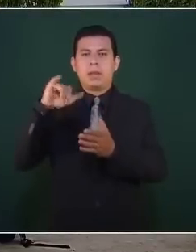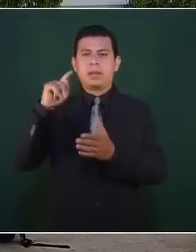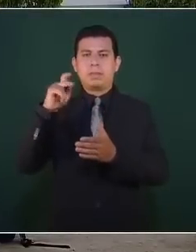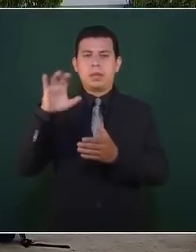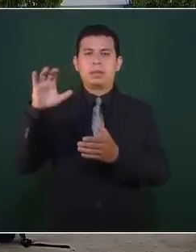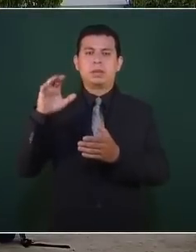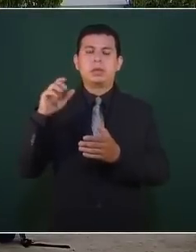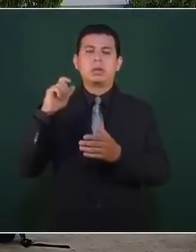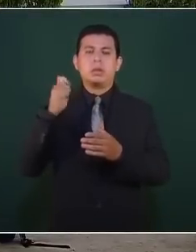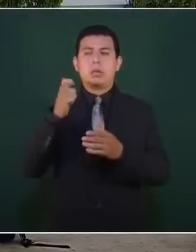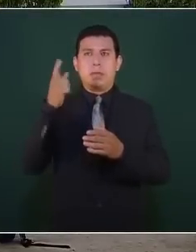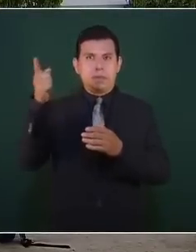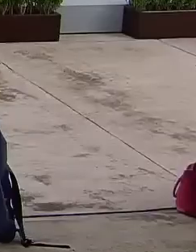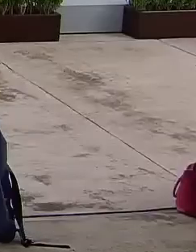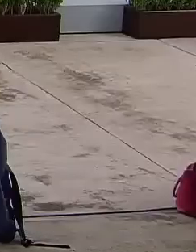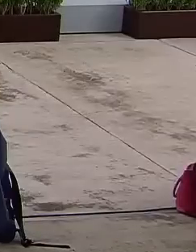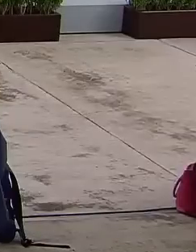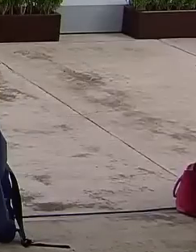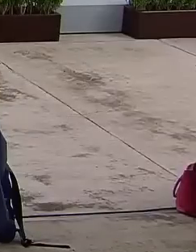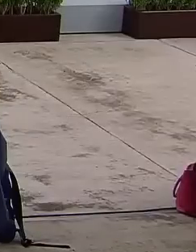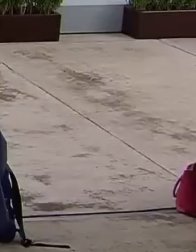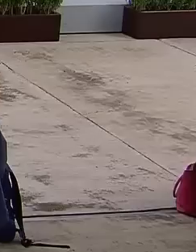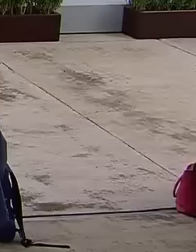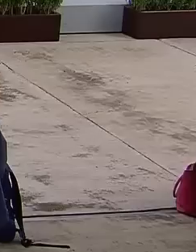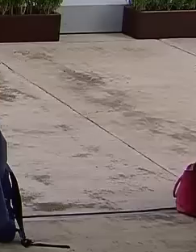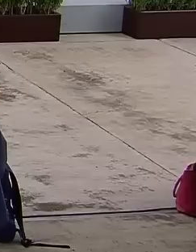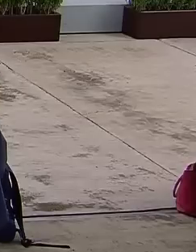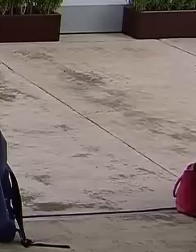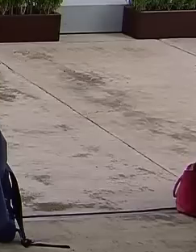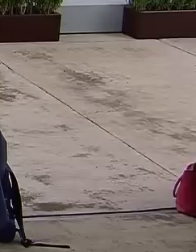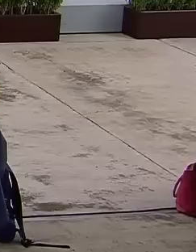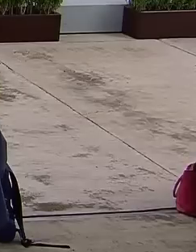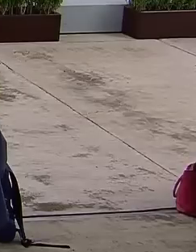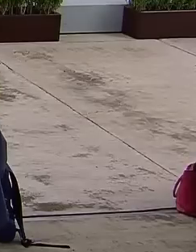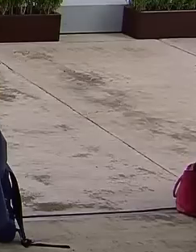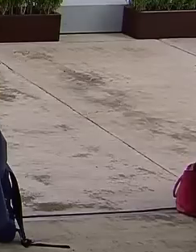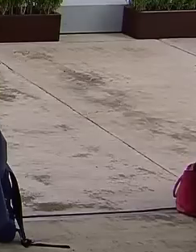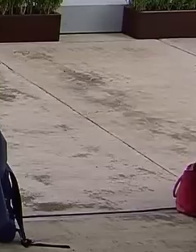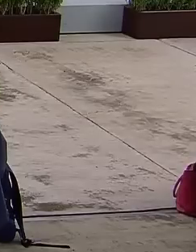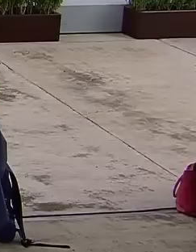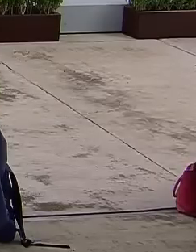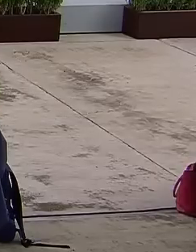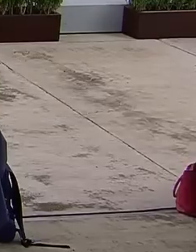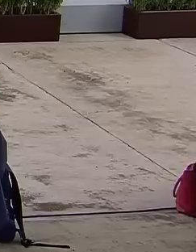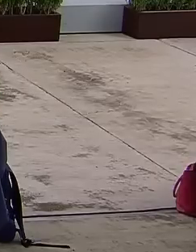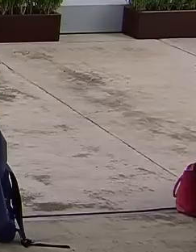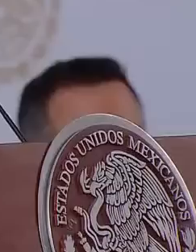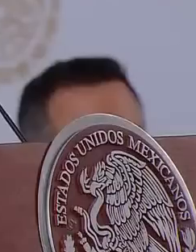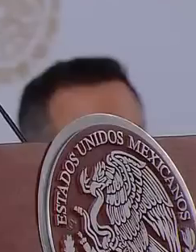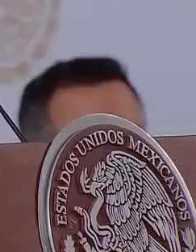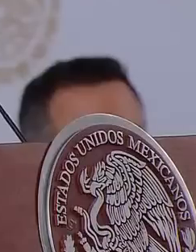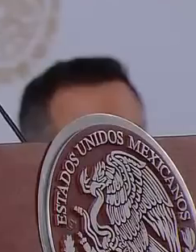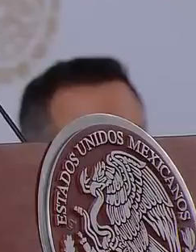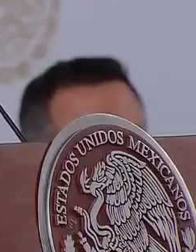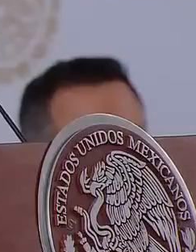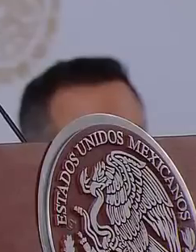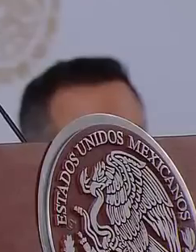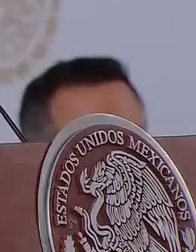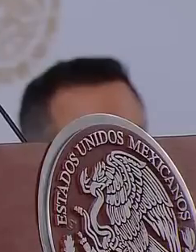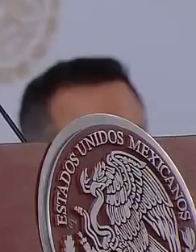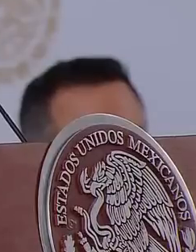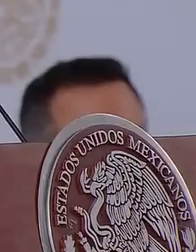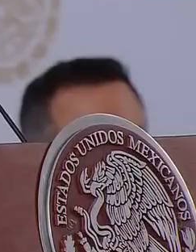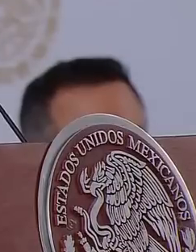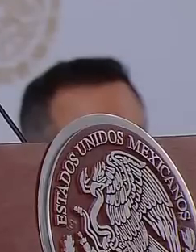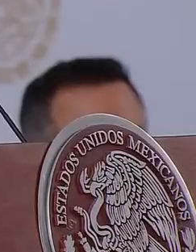de 23 pesos 97 centavos por litro, y estos angelitos tienen un margen